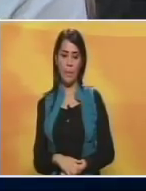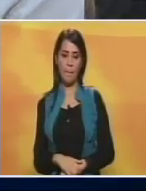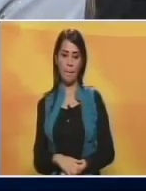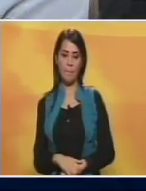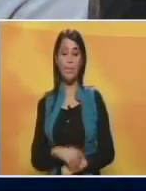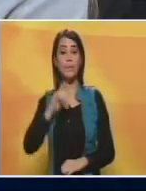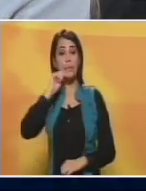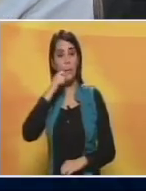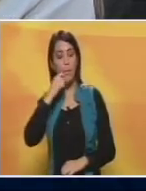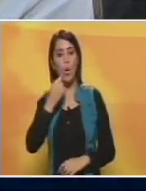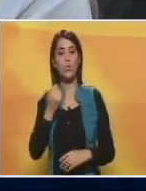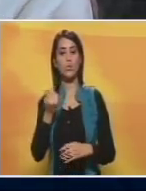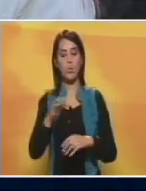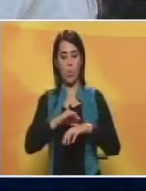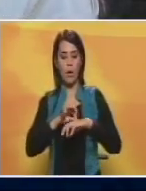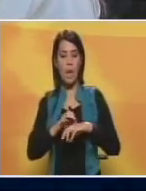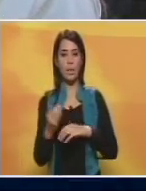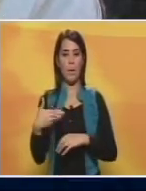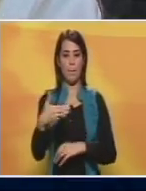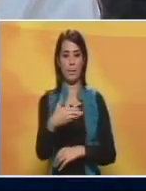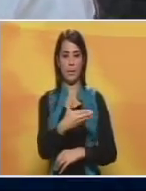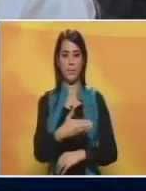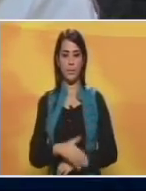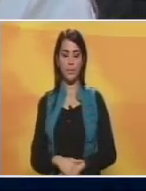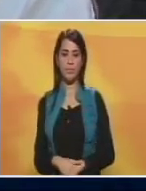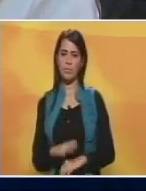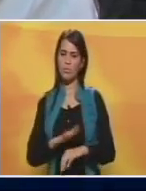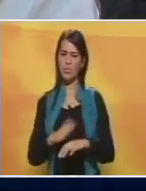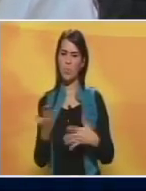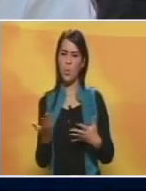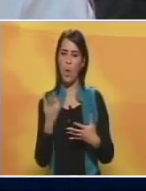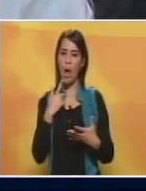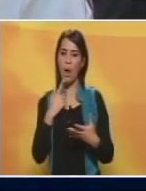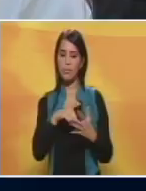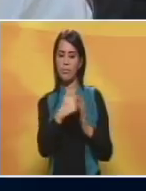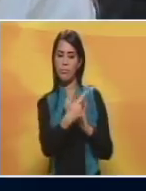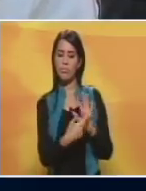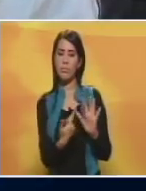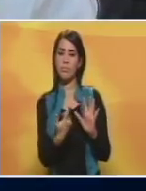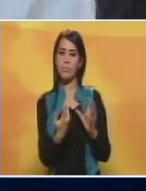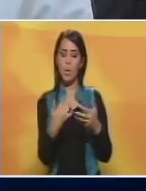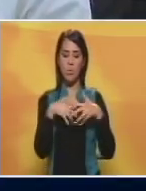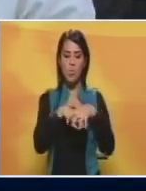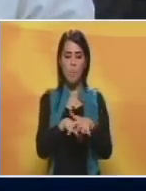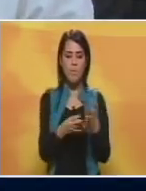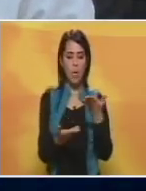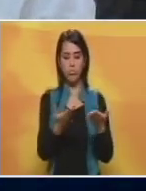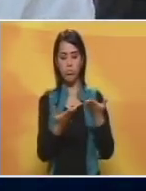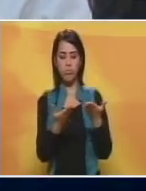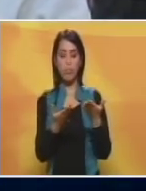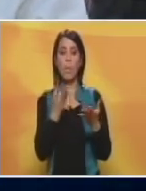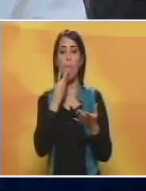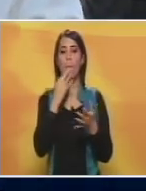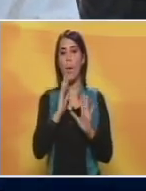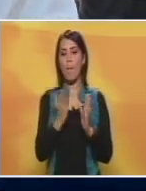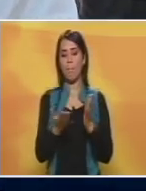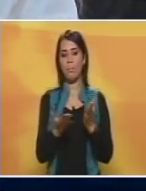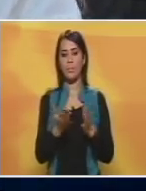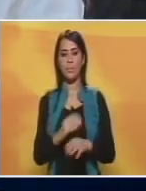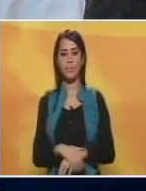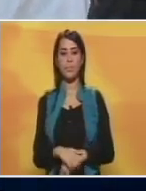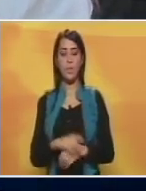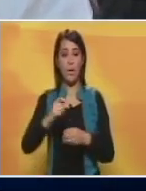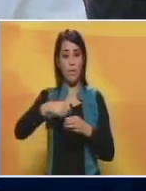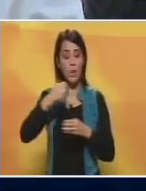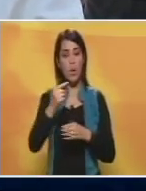del pollo, de la carne o del pescado. Entonces, ¿cuáles son esos cereales con los que tengo que combinarlos? Bueno, puedo combinar frijoles con